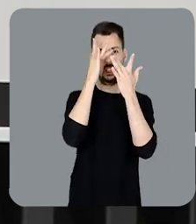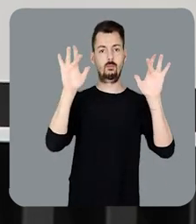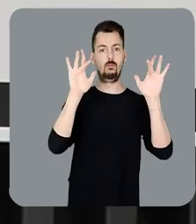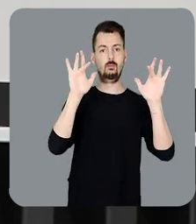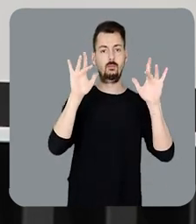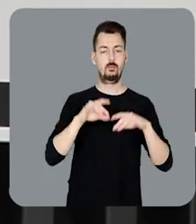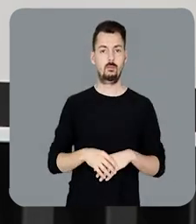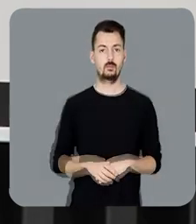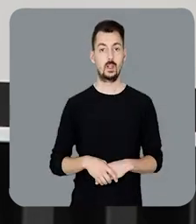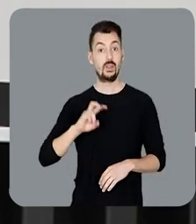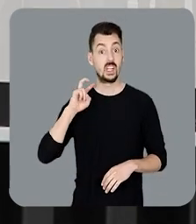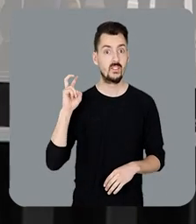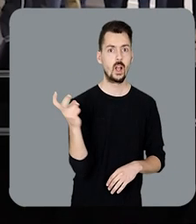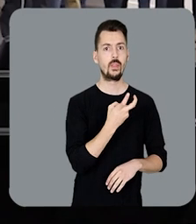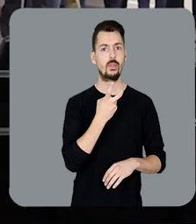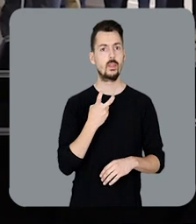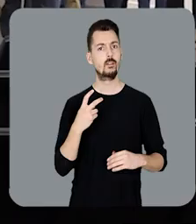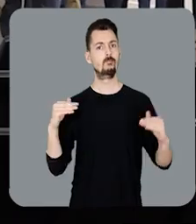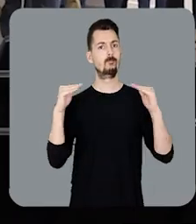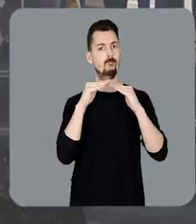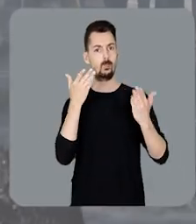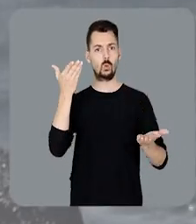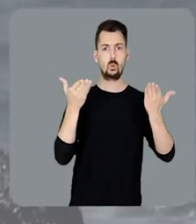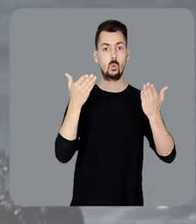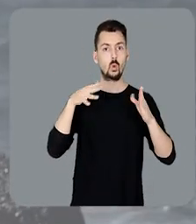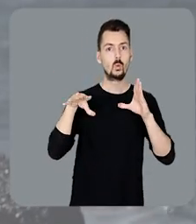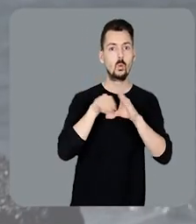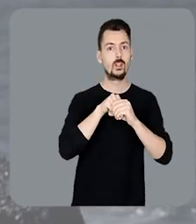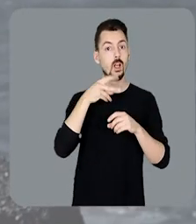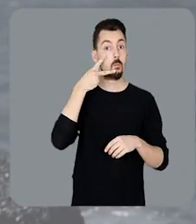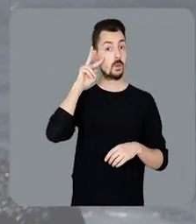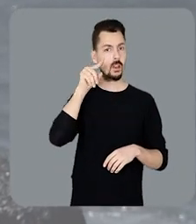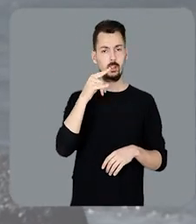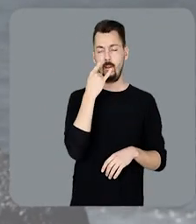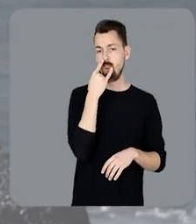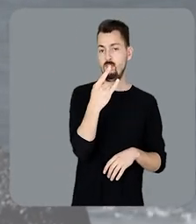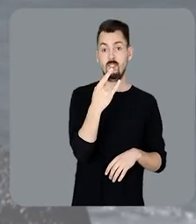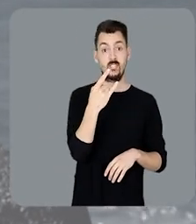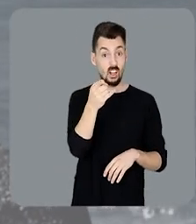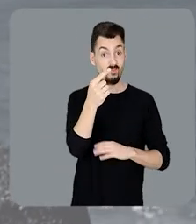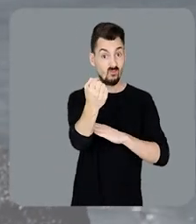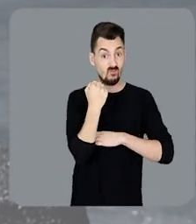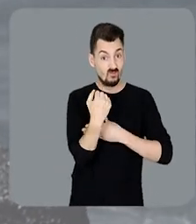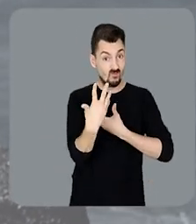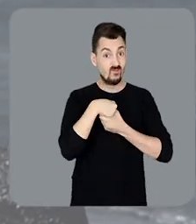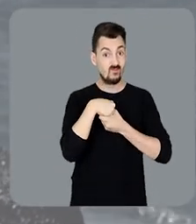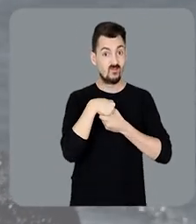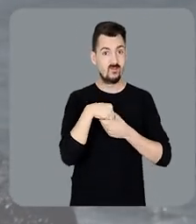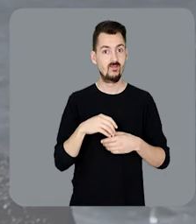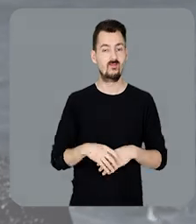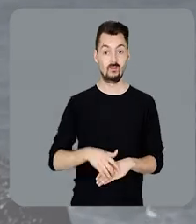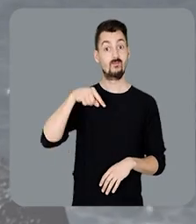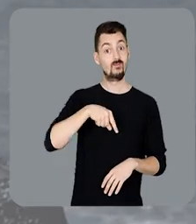es que tanto los trabajadores como la dirección nos sensibilicemos. Diversidad, equidad e inclusión.